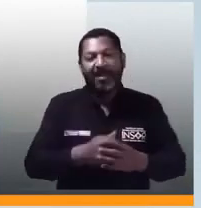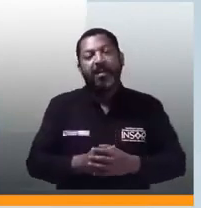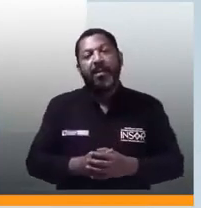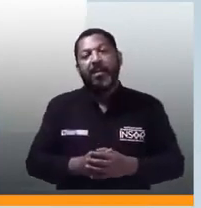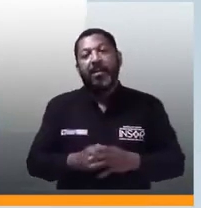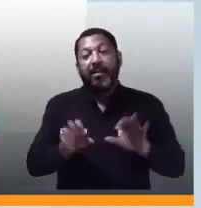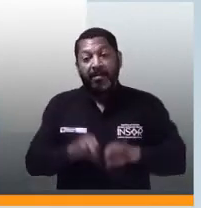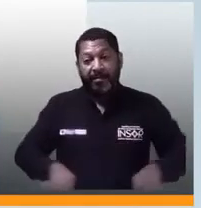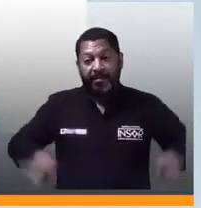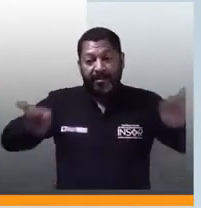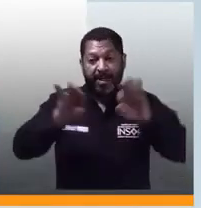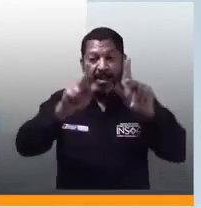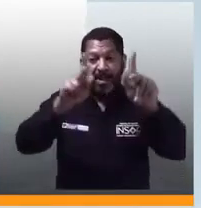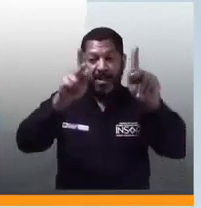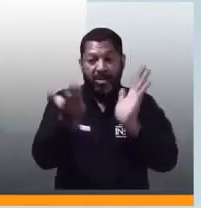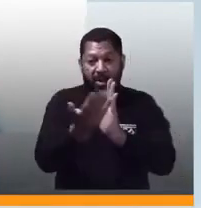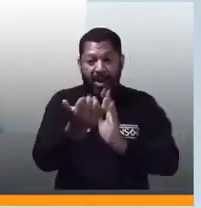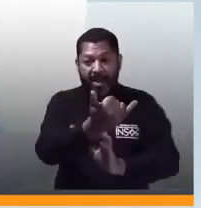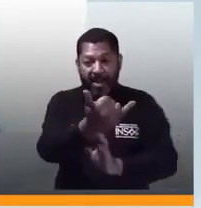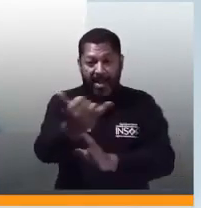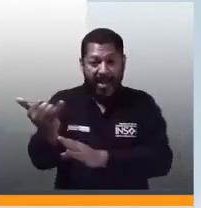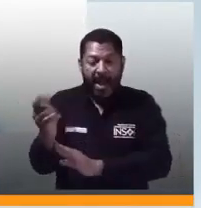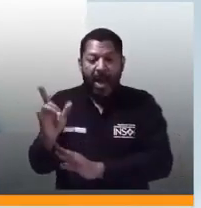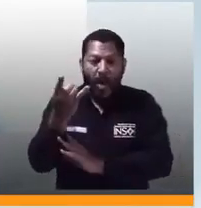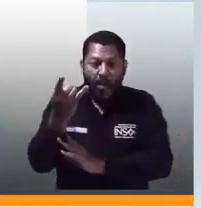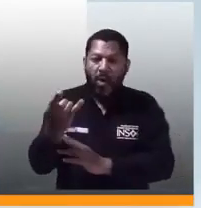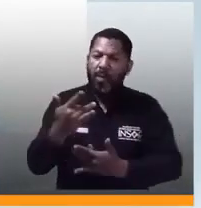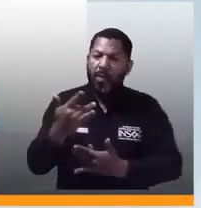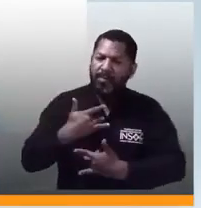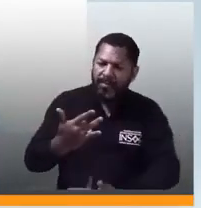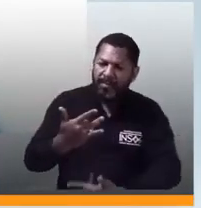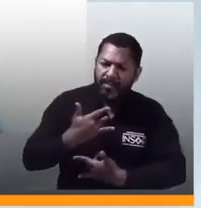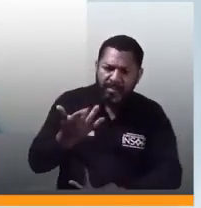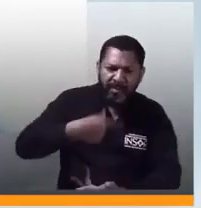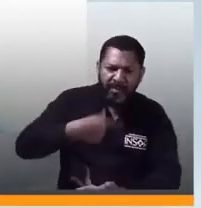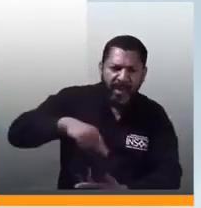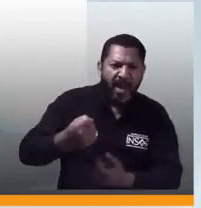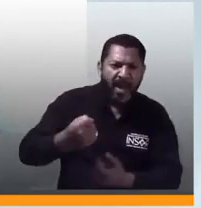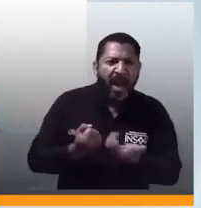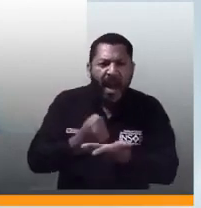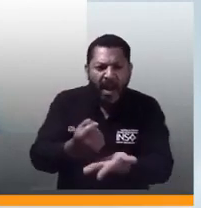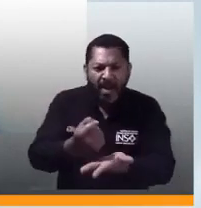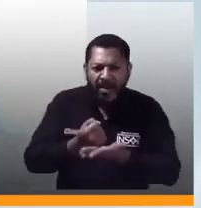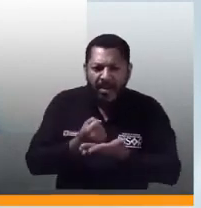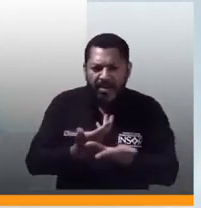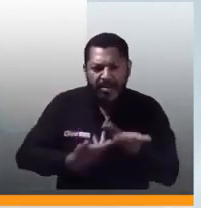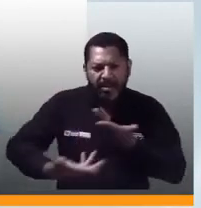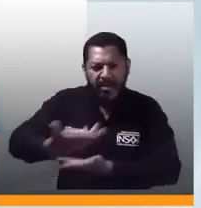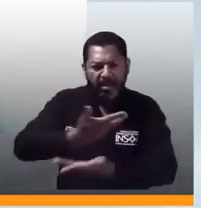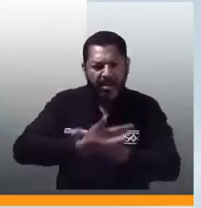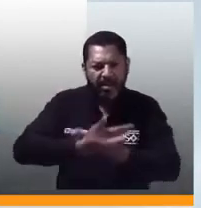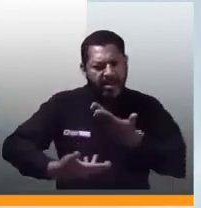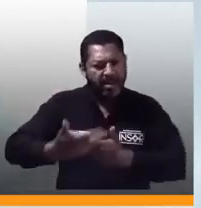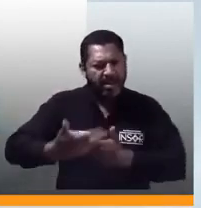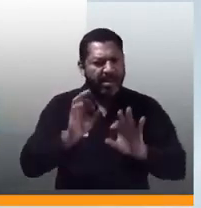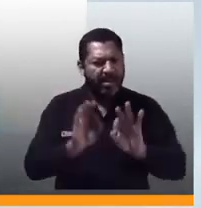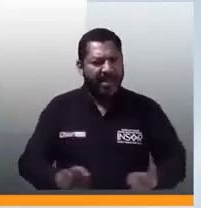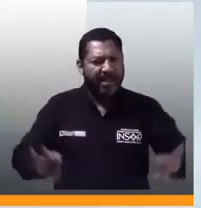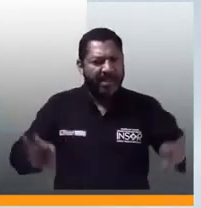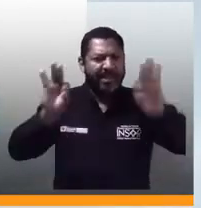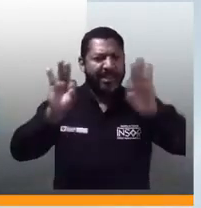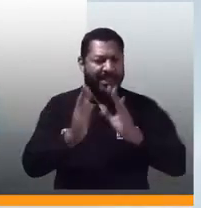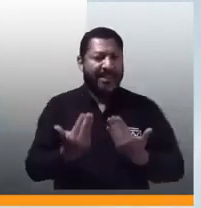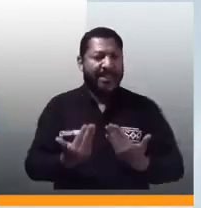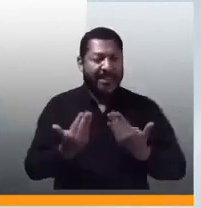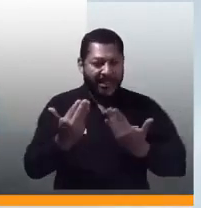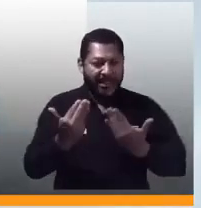promovamos entre los estudiantes pues, la solidaridad y la colaboración mutua. O sea, creo que ese es un elemento